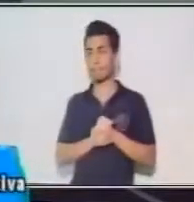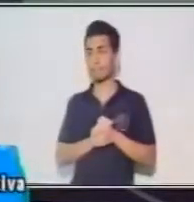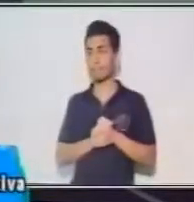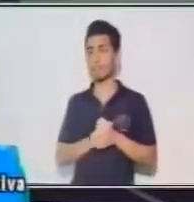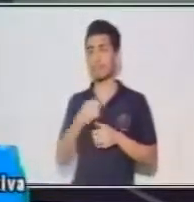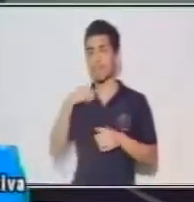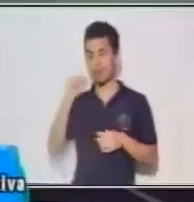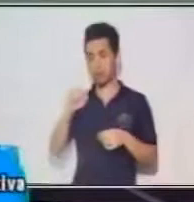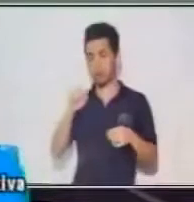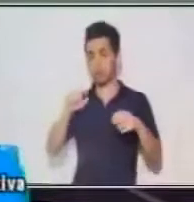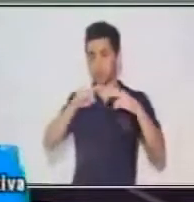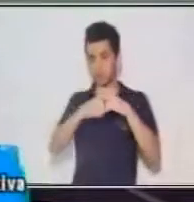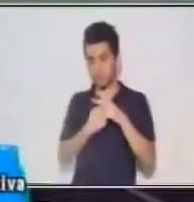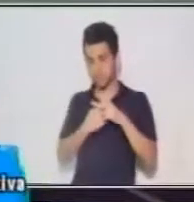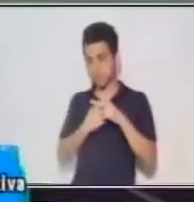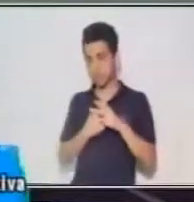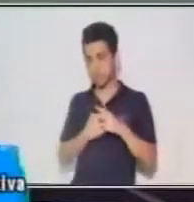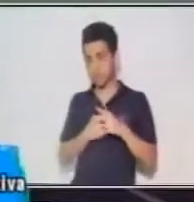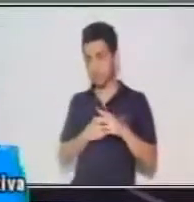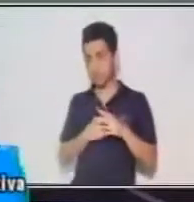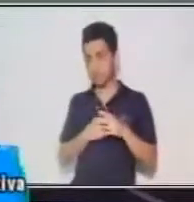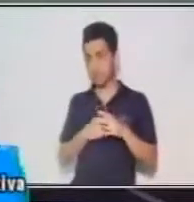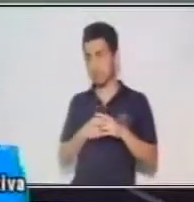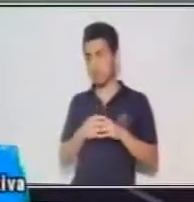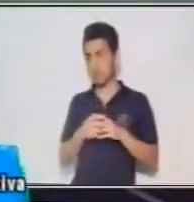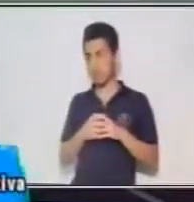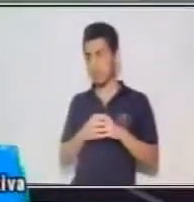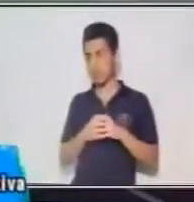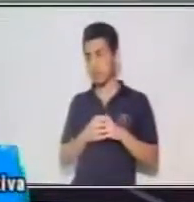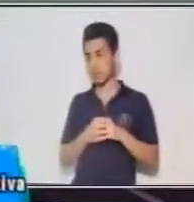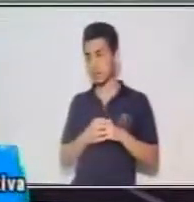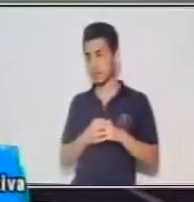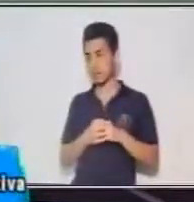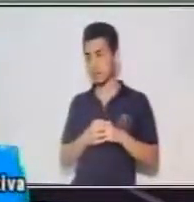empezar, vamos a tomar en cuenta